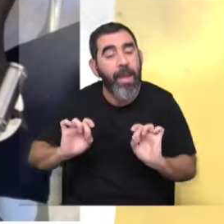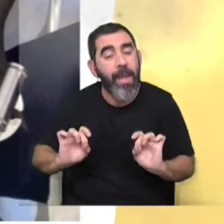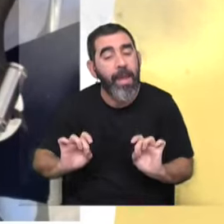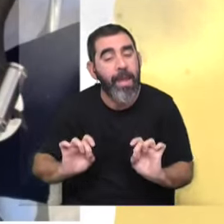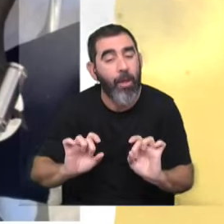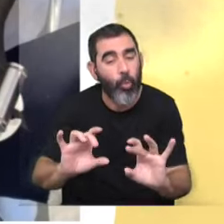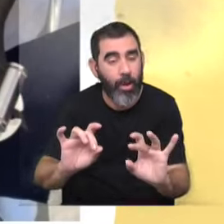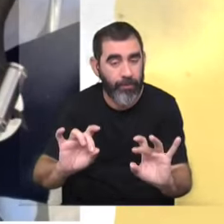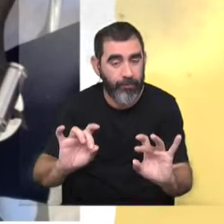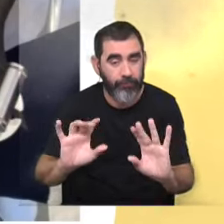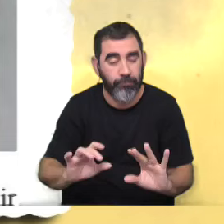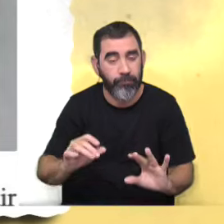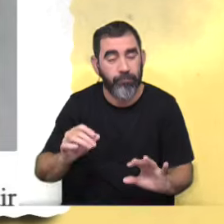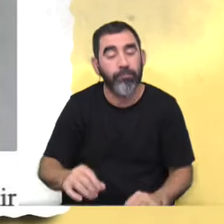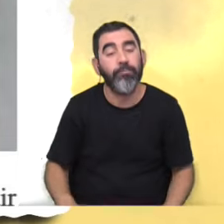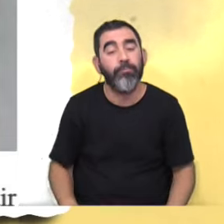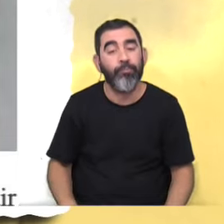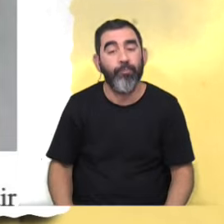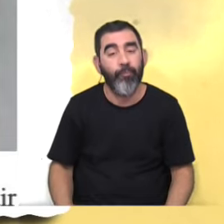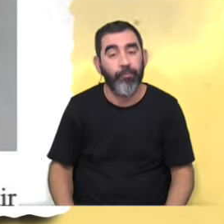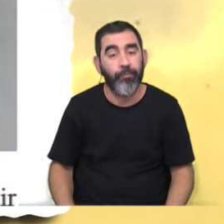menos lesiva del cuero cabelludo.